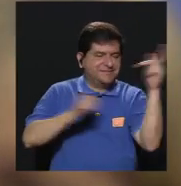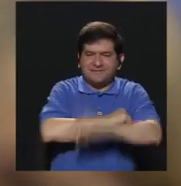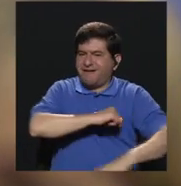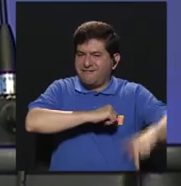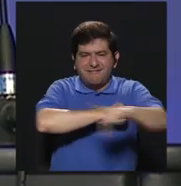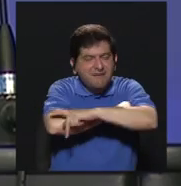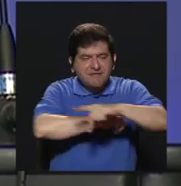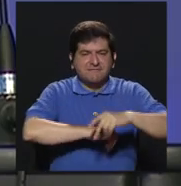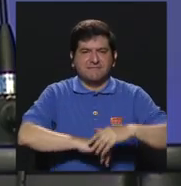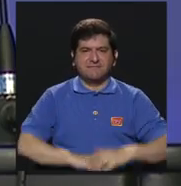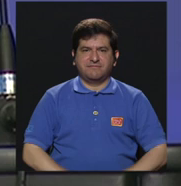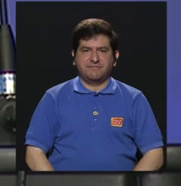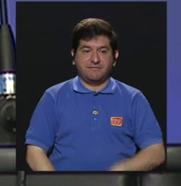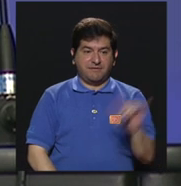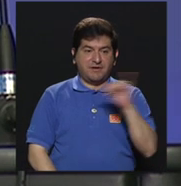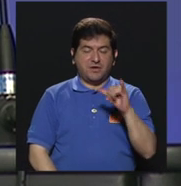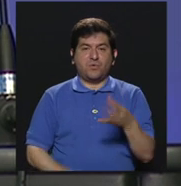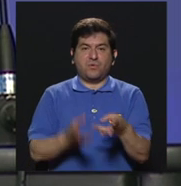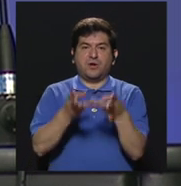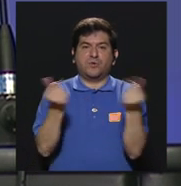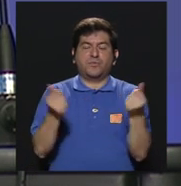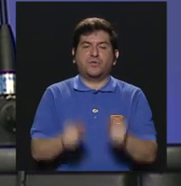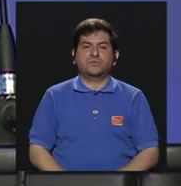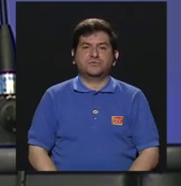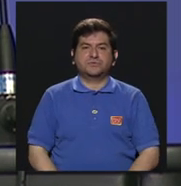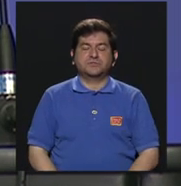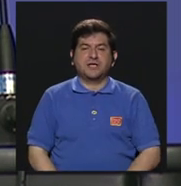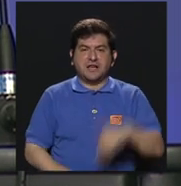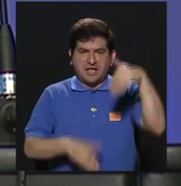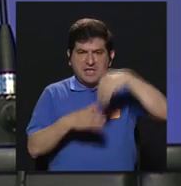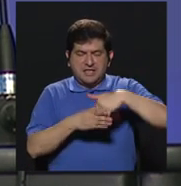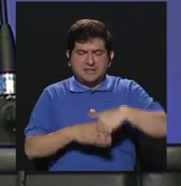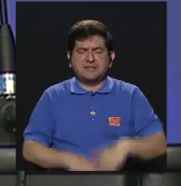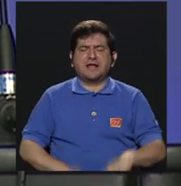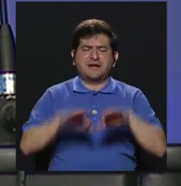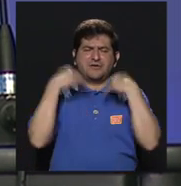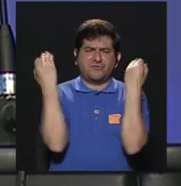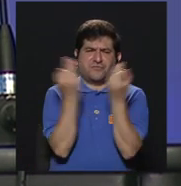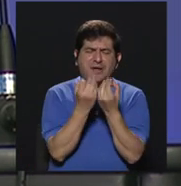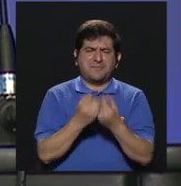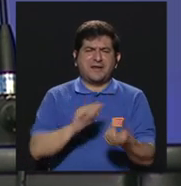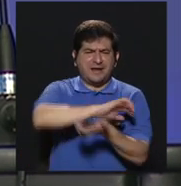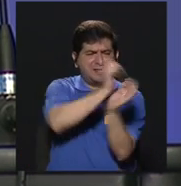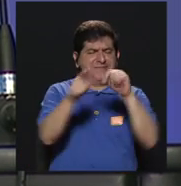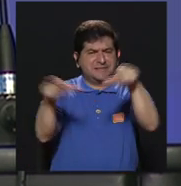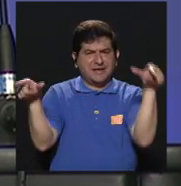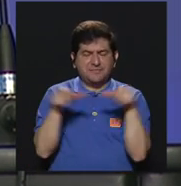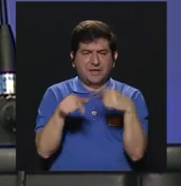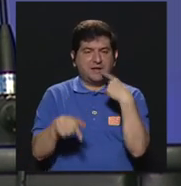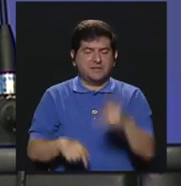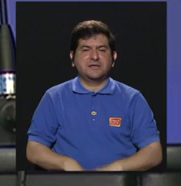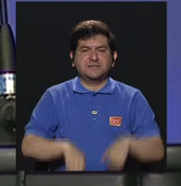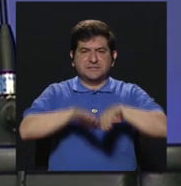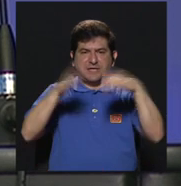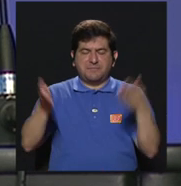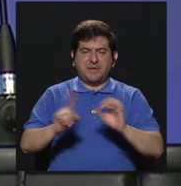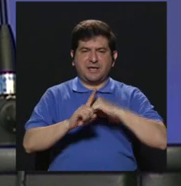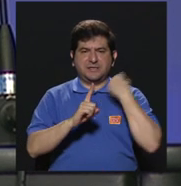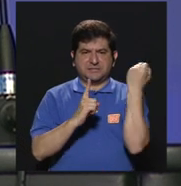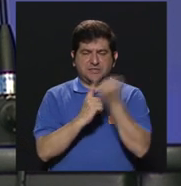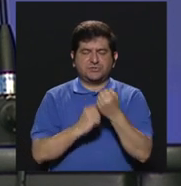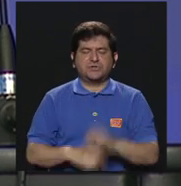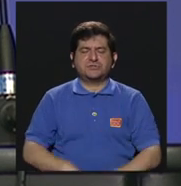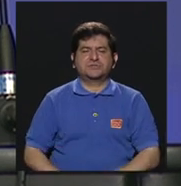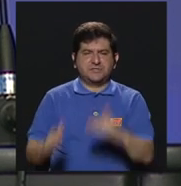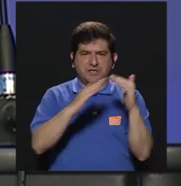país y también provocó el desplazamiento interno de miles de familias, según la Mesa de Sociedad Civil contra